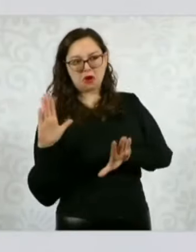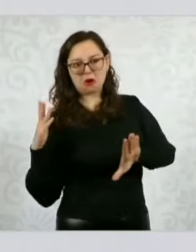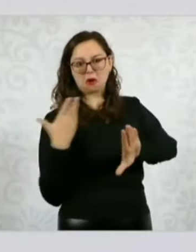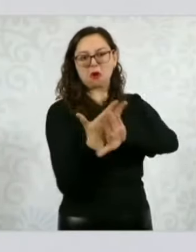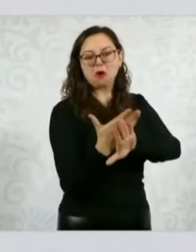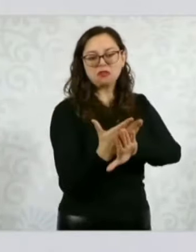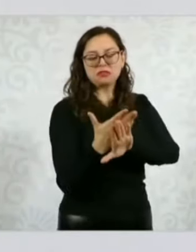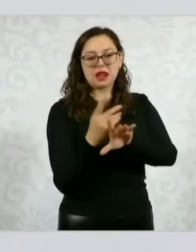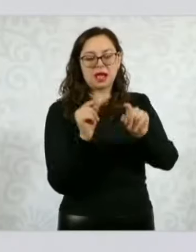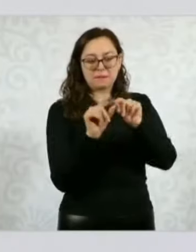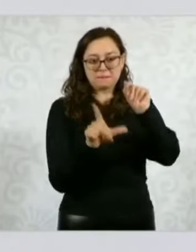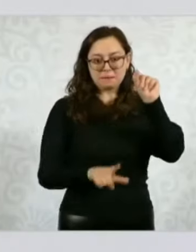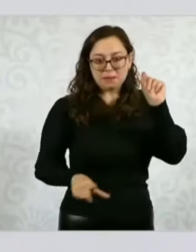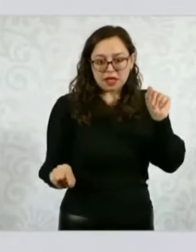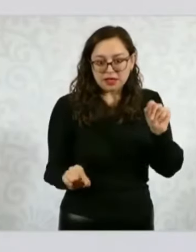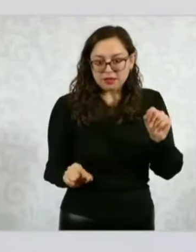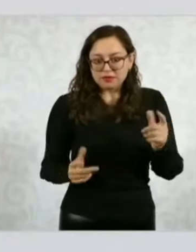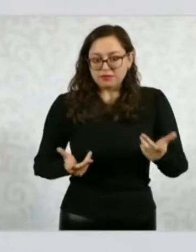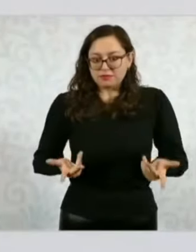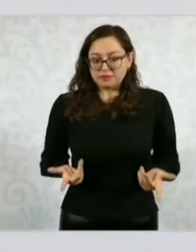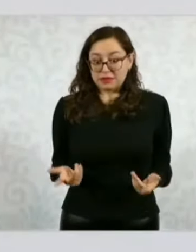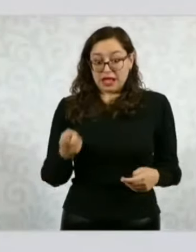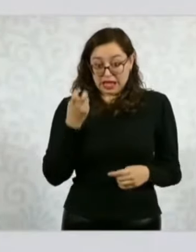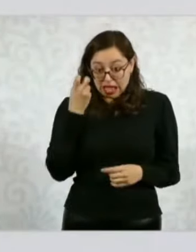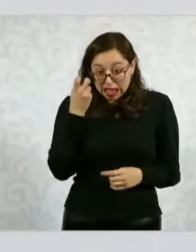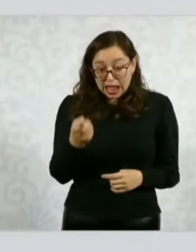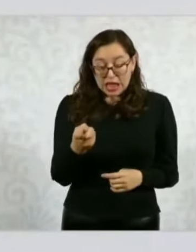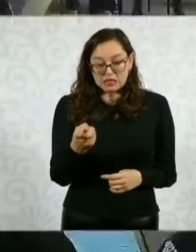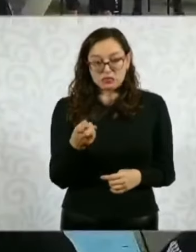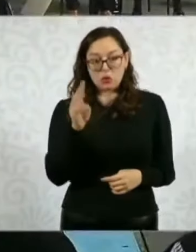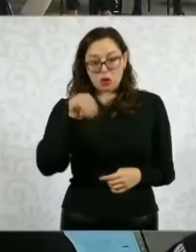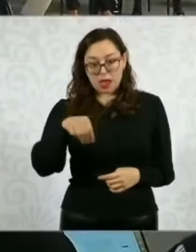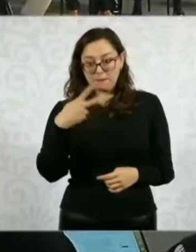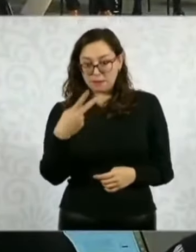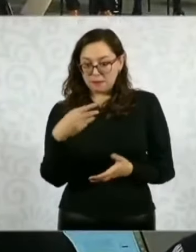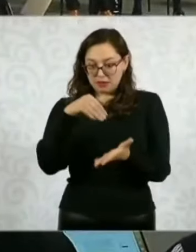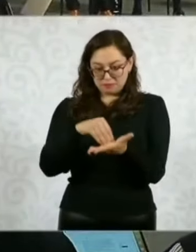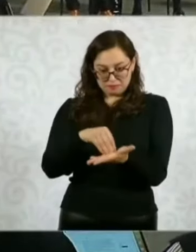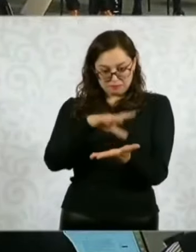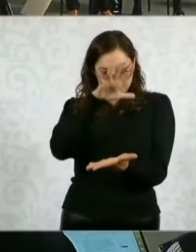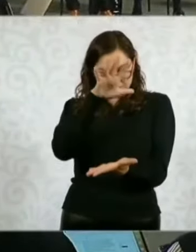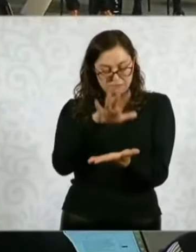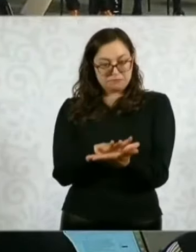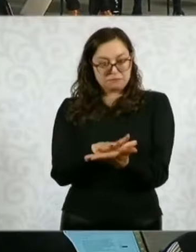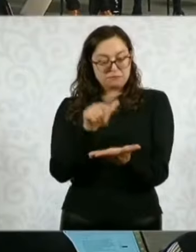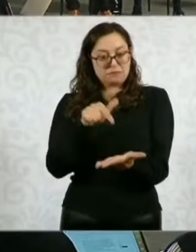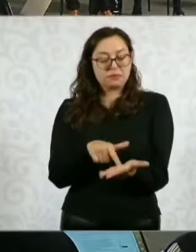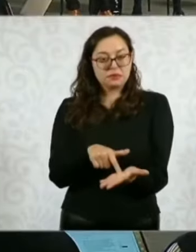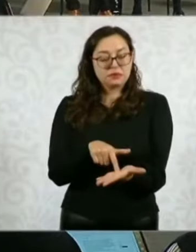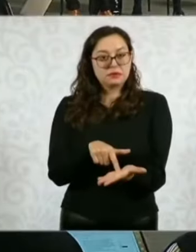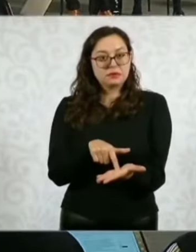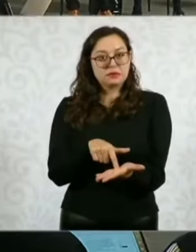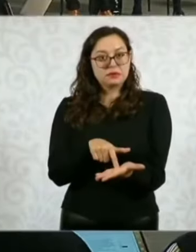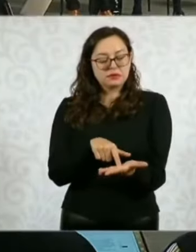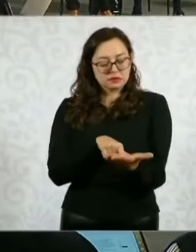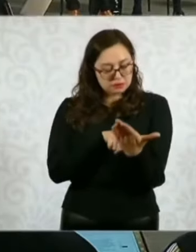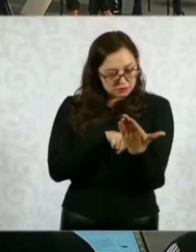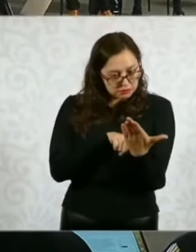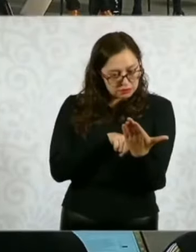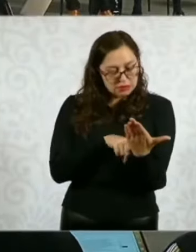Esto es lo que consta en la acusación del Ministerio Público en contra de los presos del 68. Es la